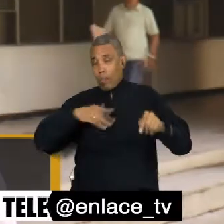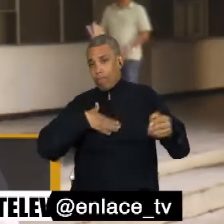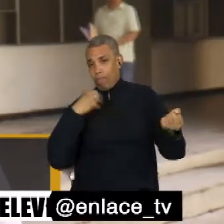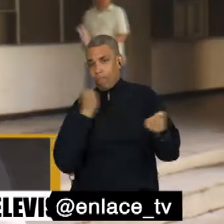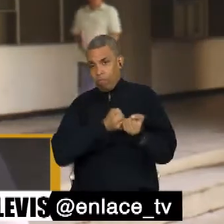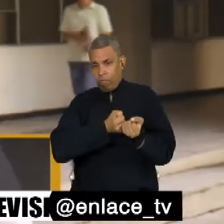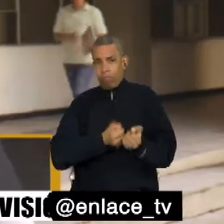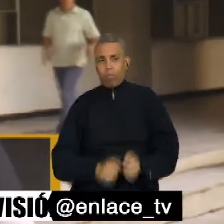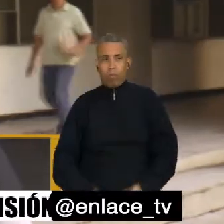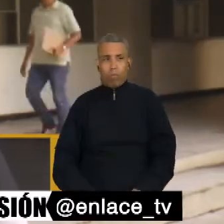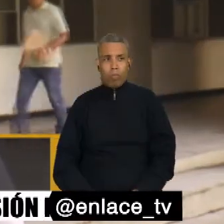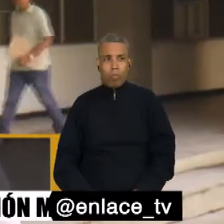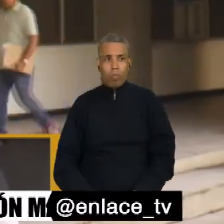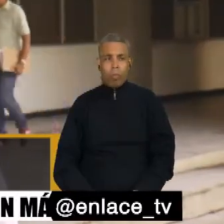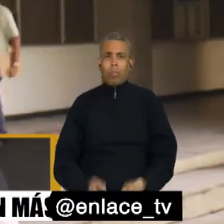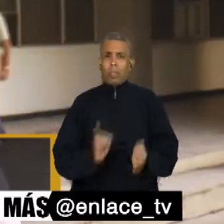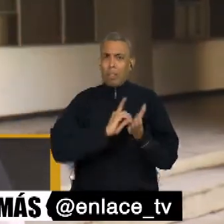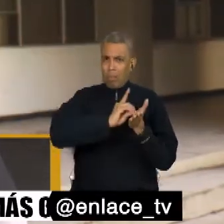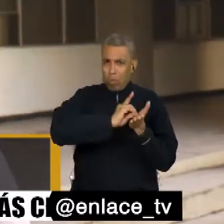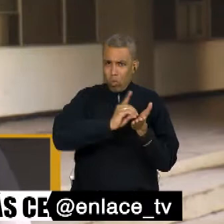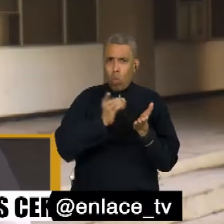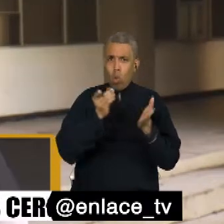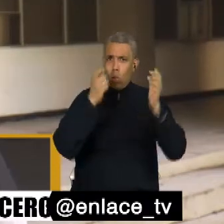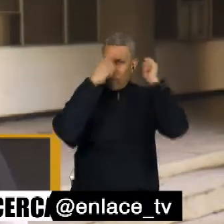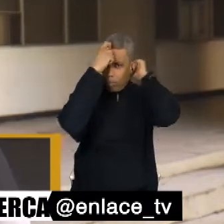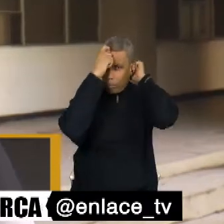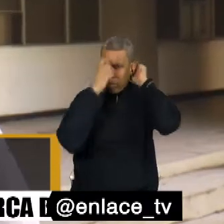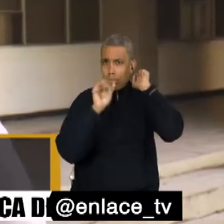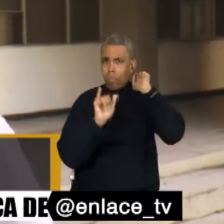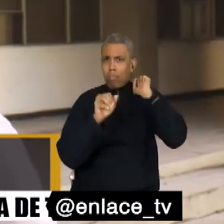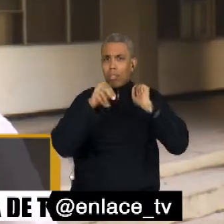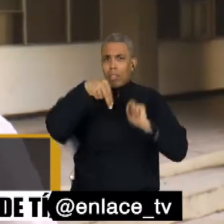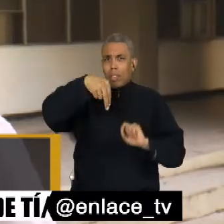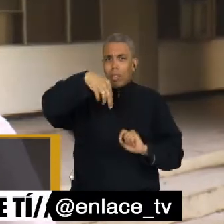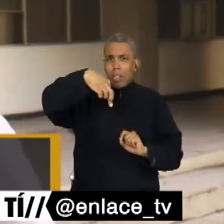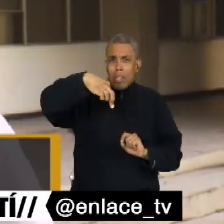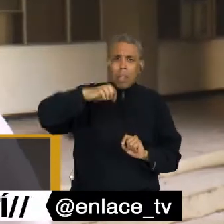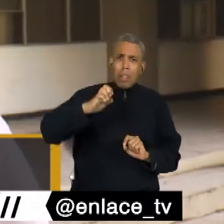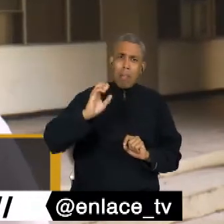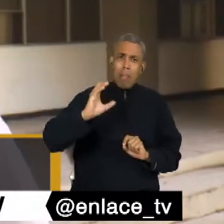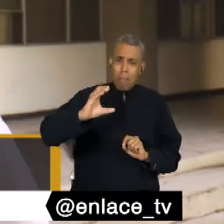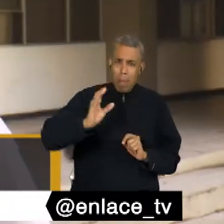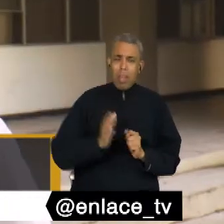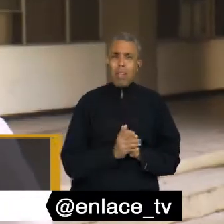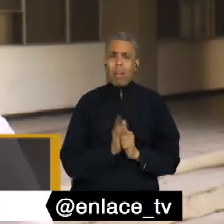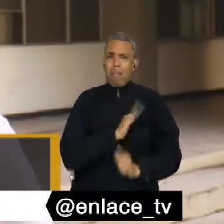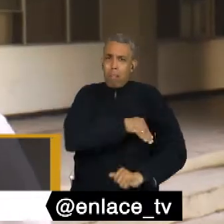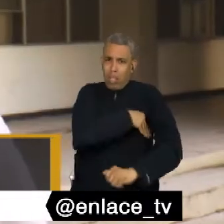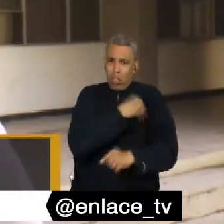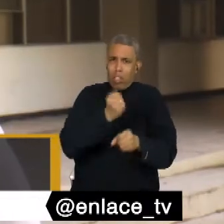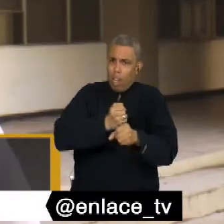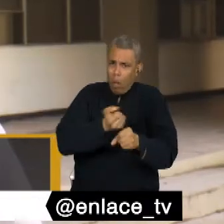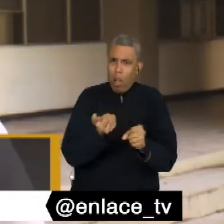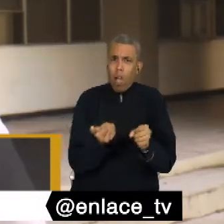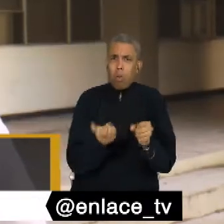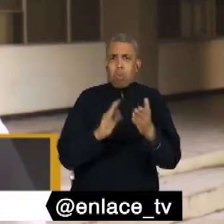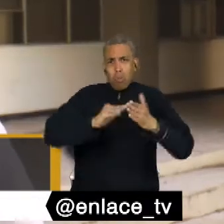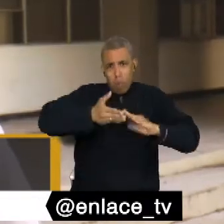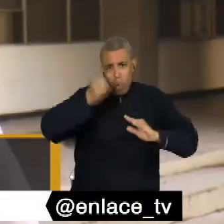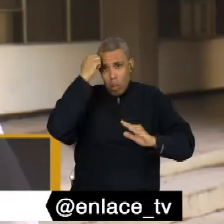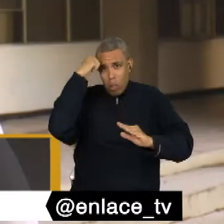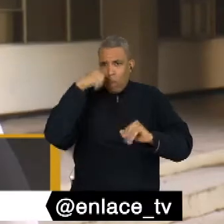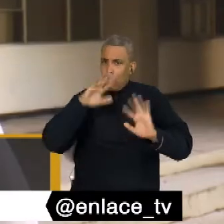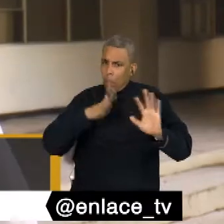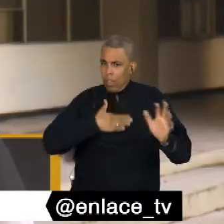está sumado la DIAN, el INPET, el Ministerio de Trabajo, y están los docentes que desde hace rato están en paro. Nos sumamos a esta